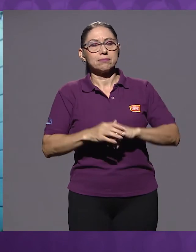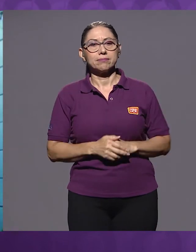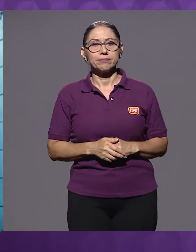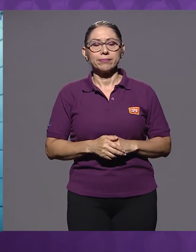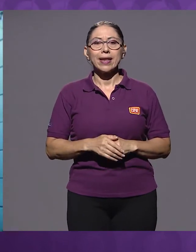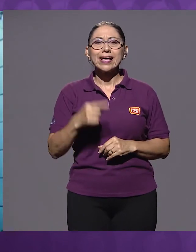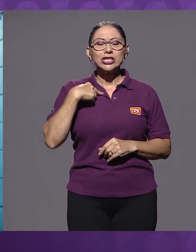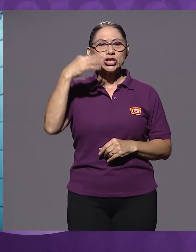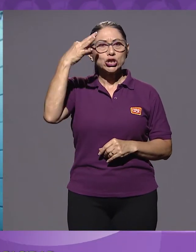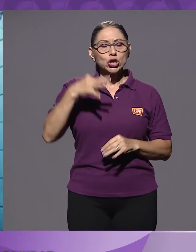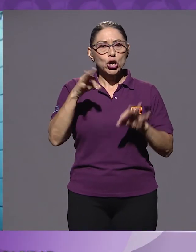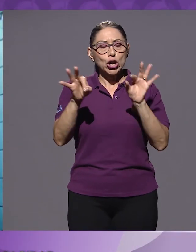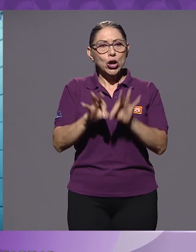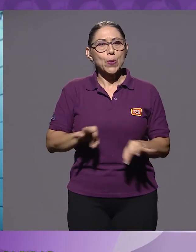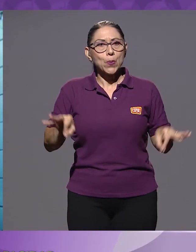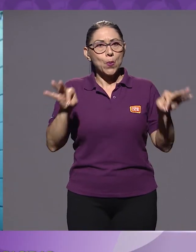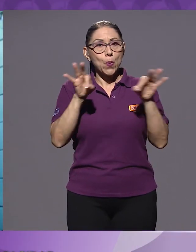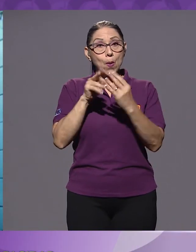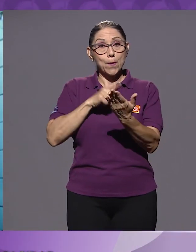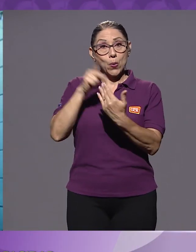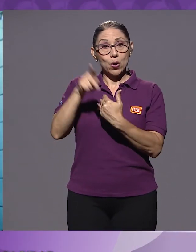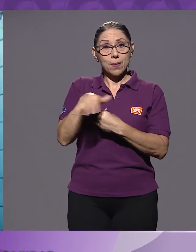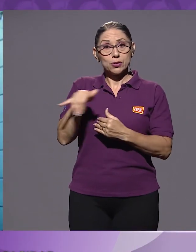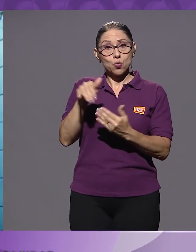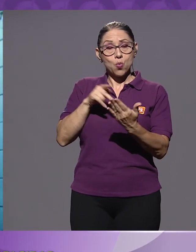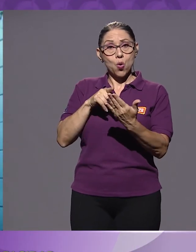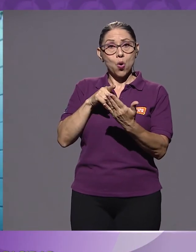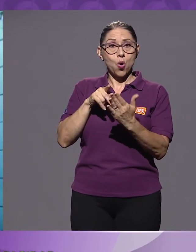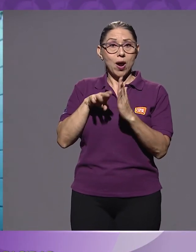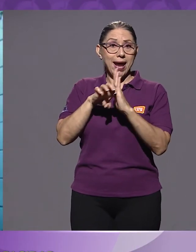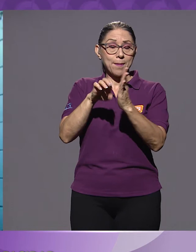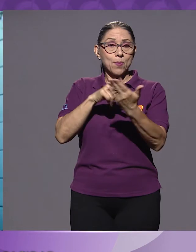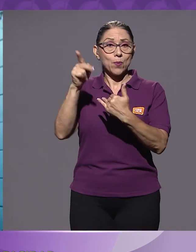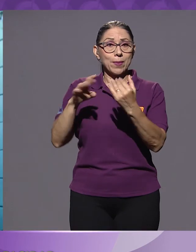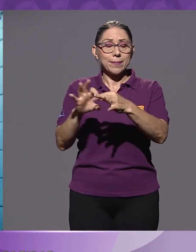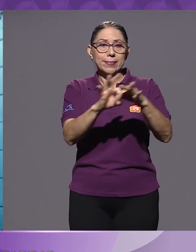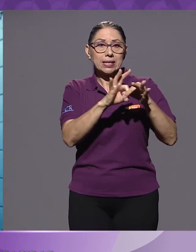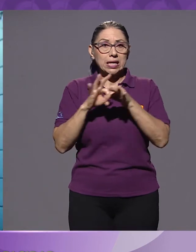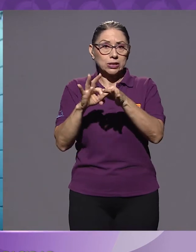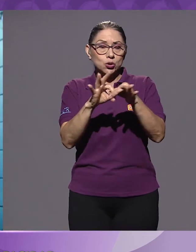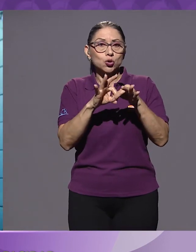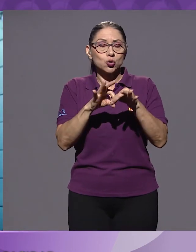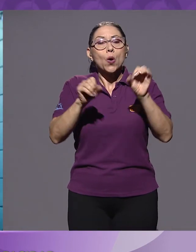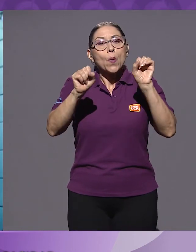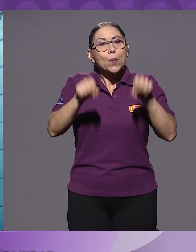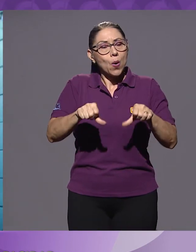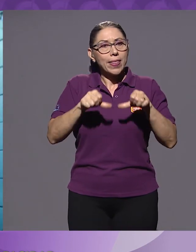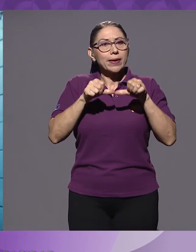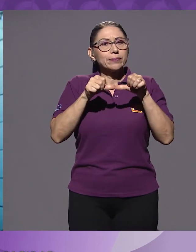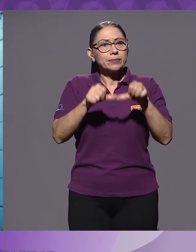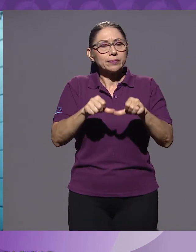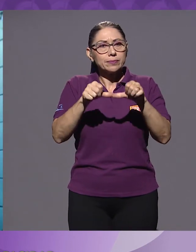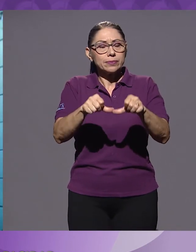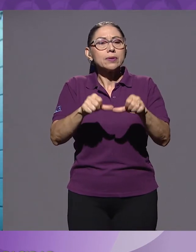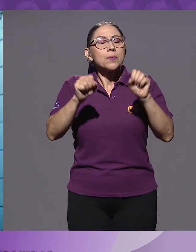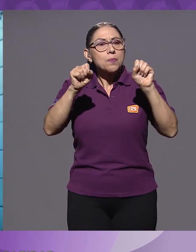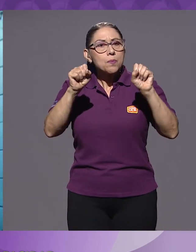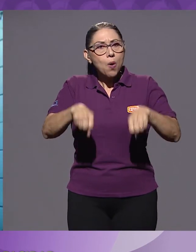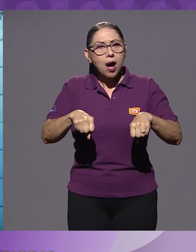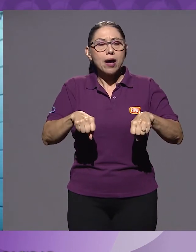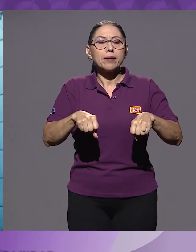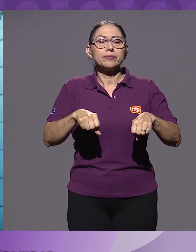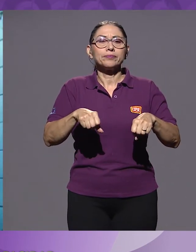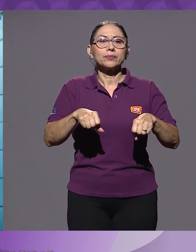que es importantísimo que programas como Nexos puedan seguir, puedan continuar